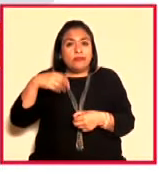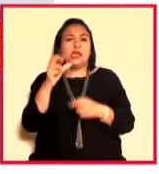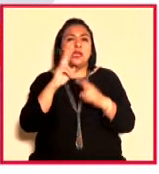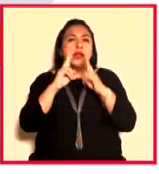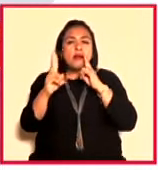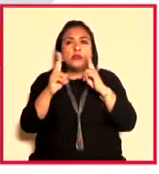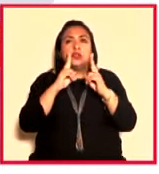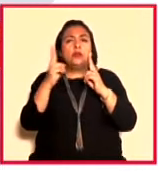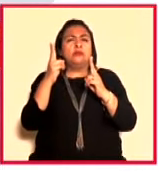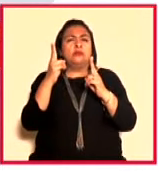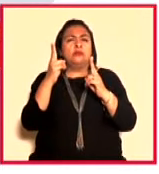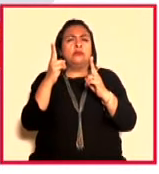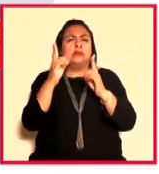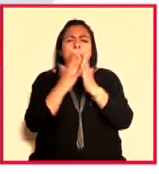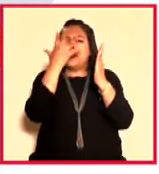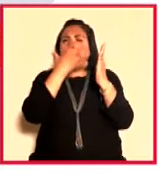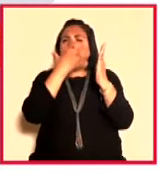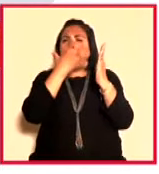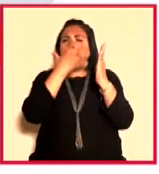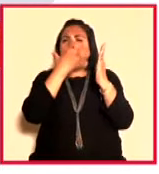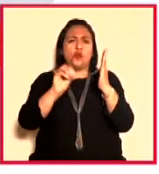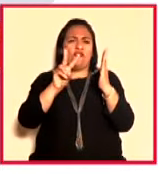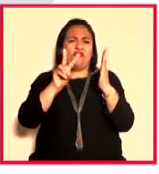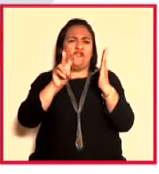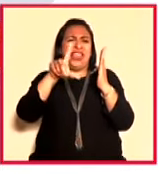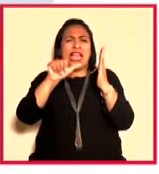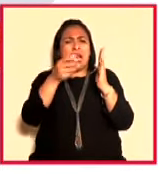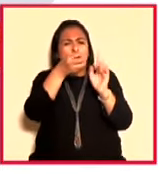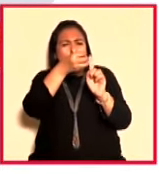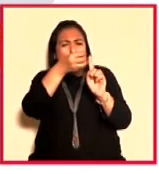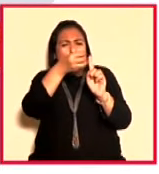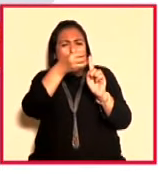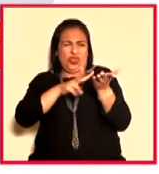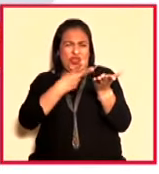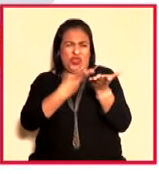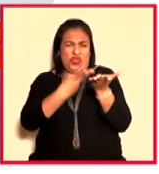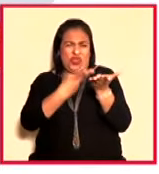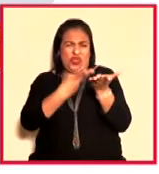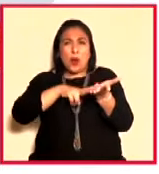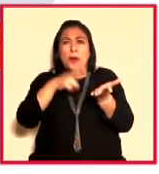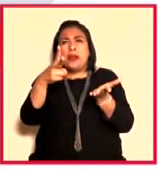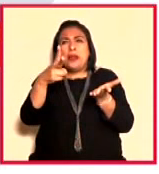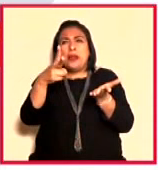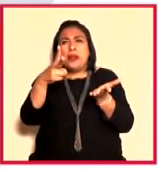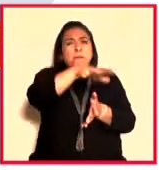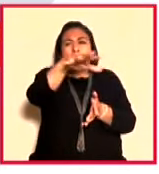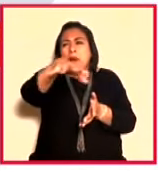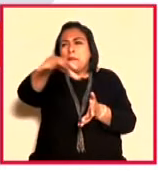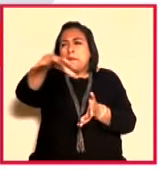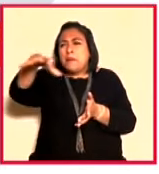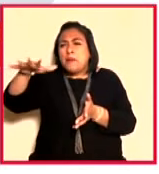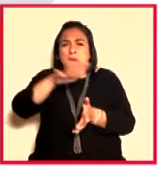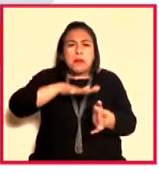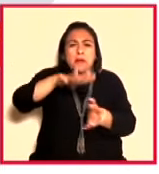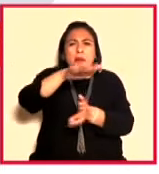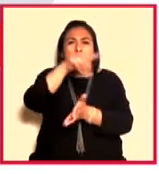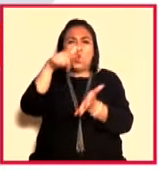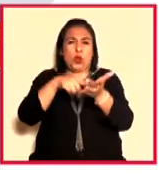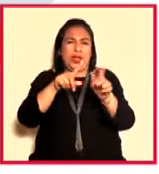novela con una estructura dual ambientada en diversos parajes de Chile y